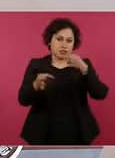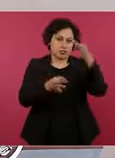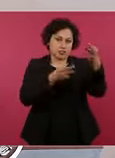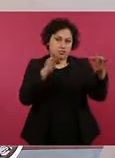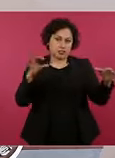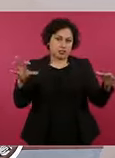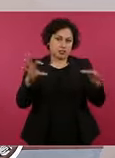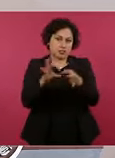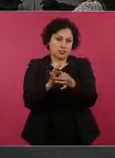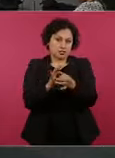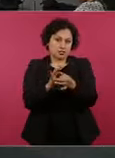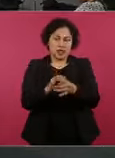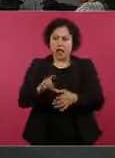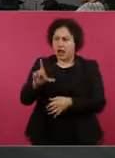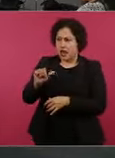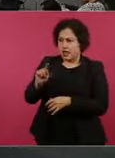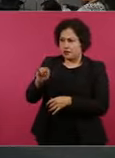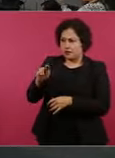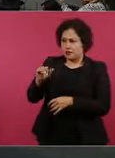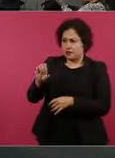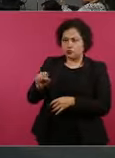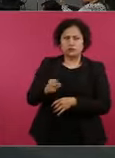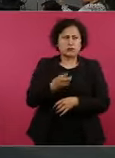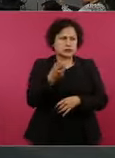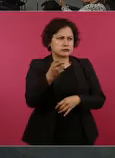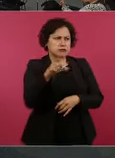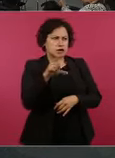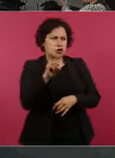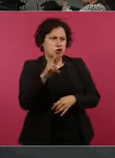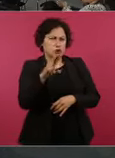Latinos. De Loret de Mola, sí.